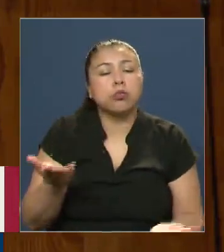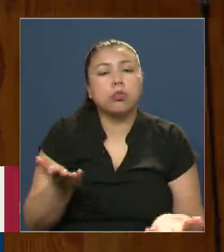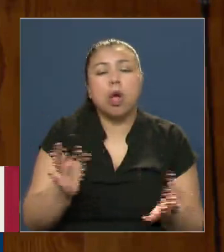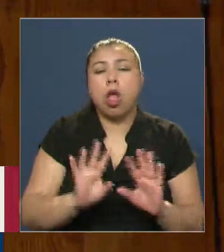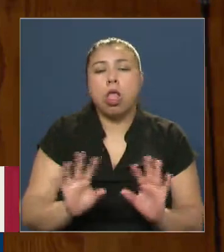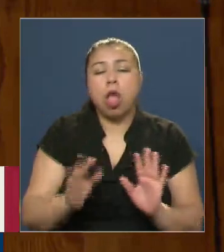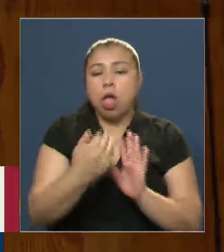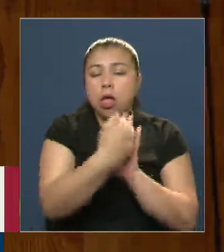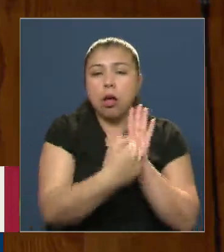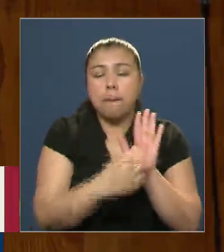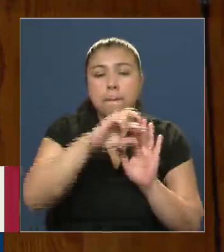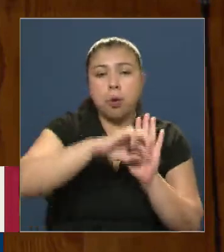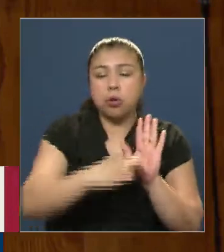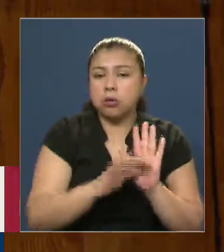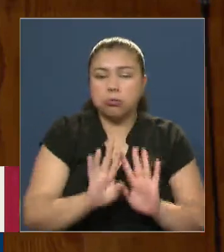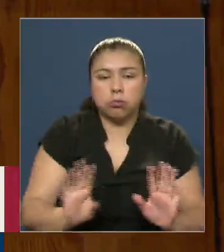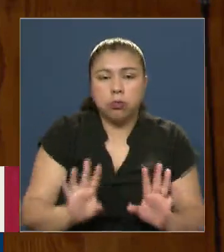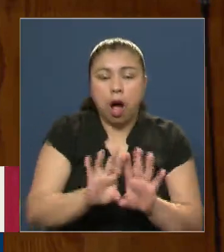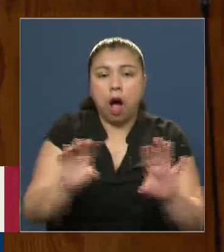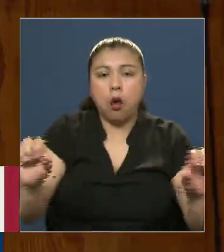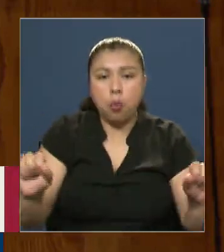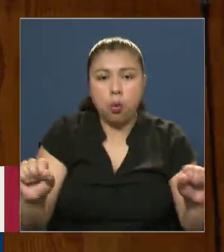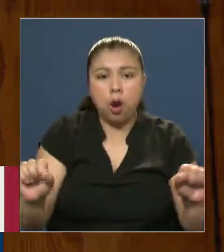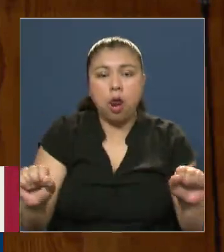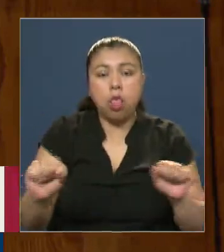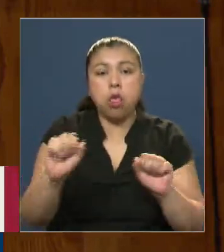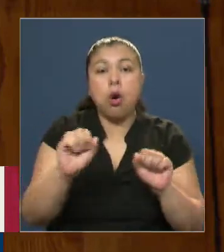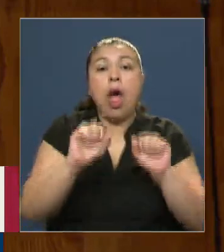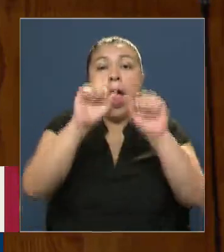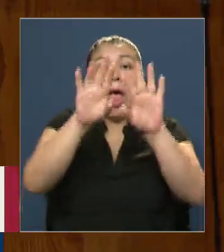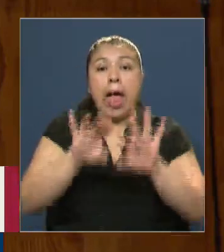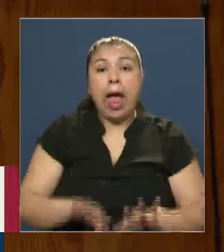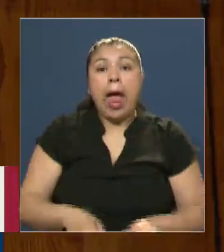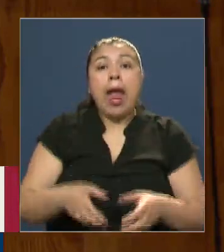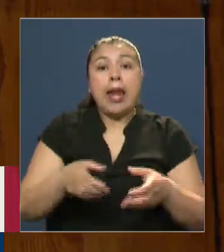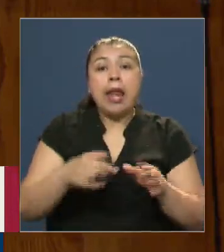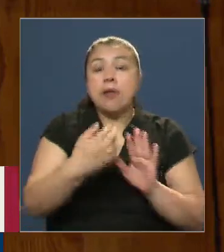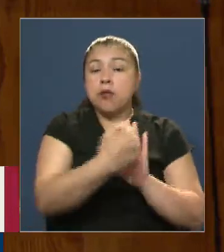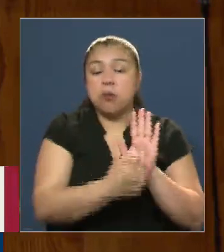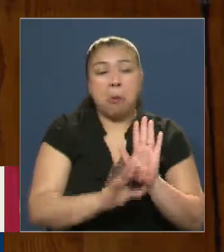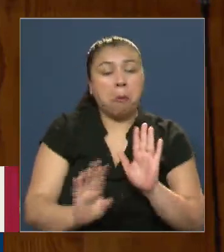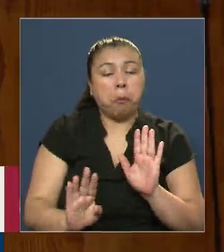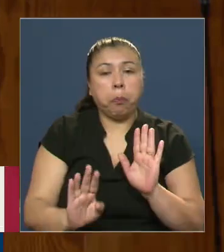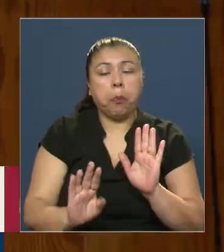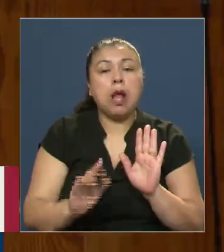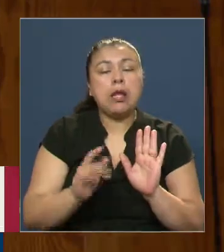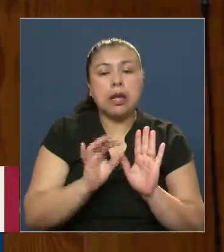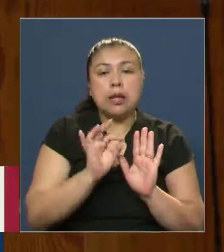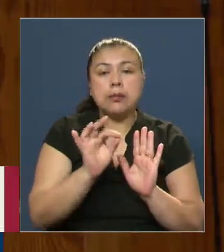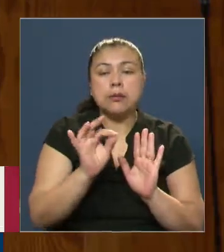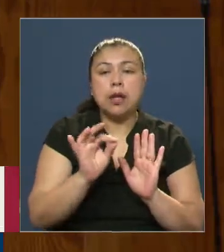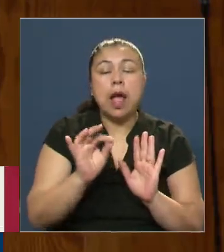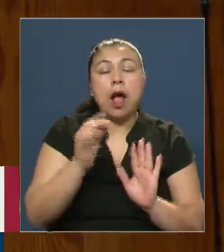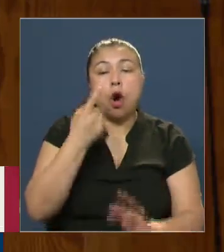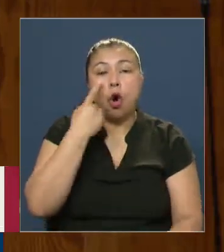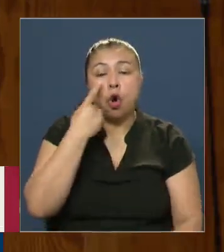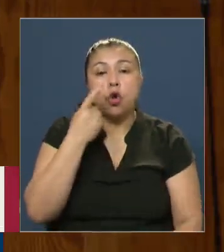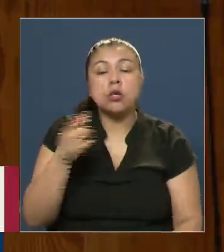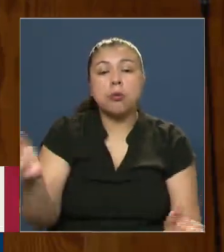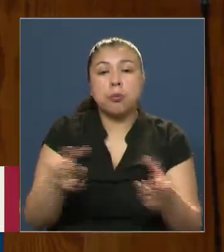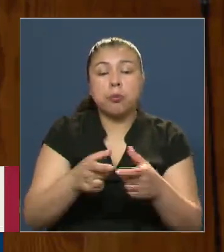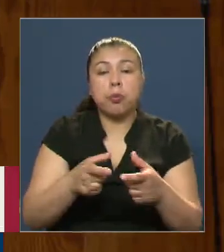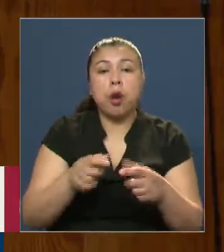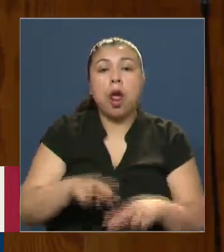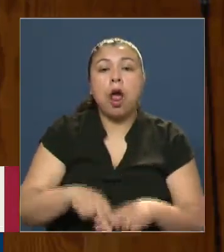precepto contenido en el proyecto de acuerdo en el informe. Asimismo, determinó que sus preceptos deben ser conocidos por la Comisión